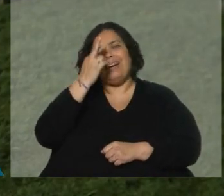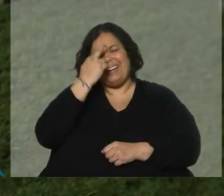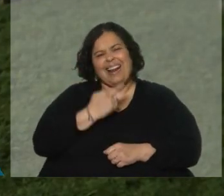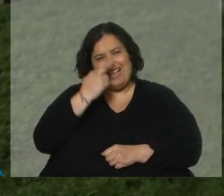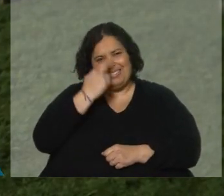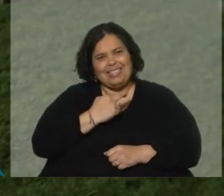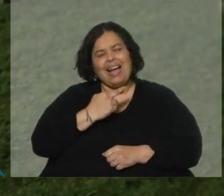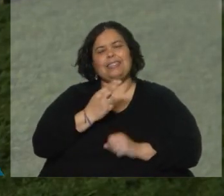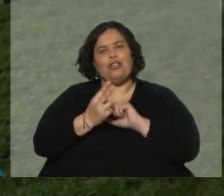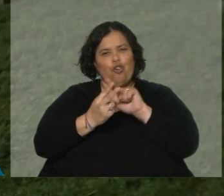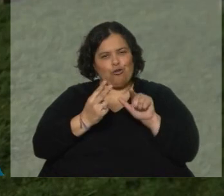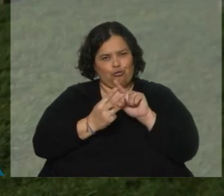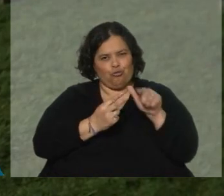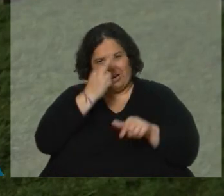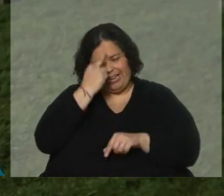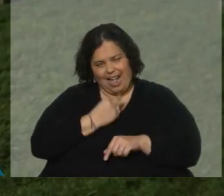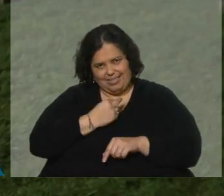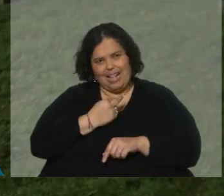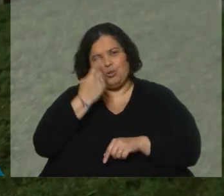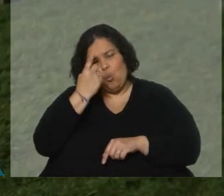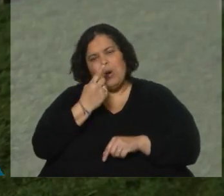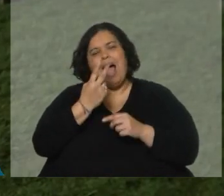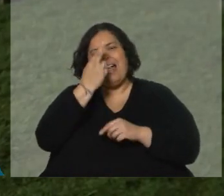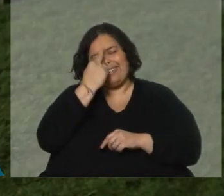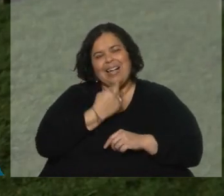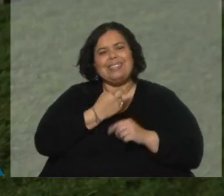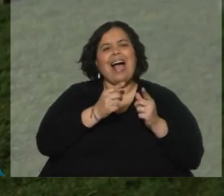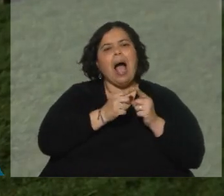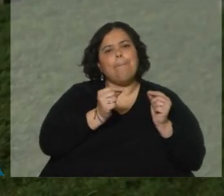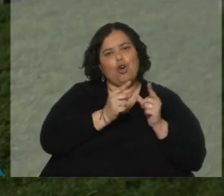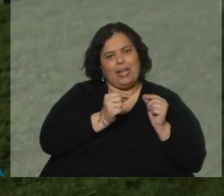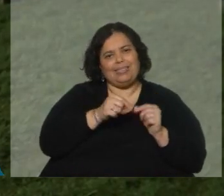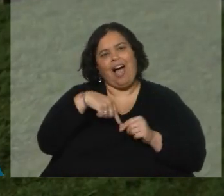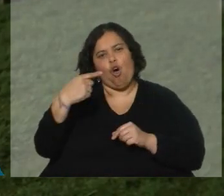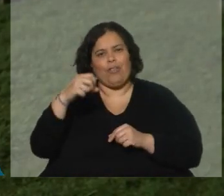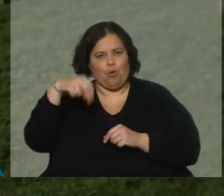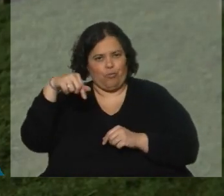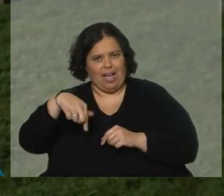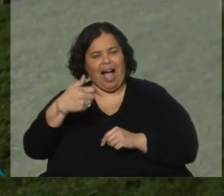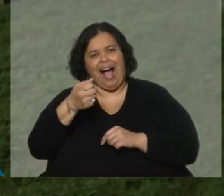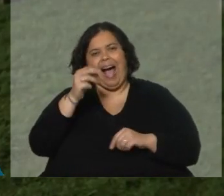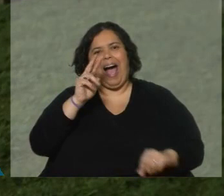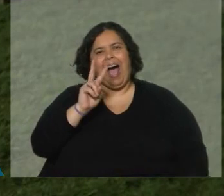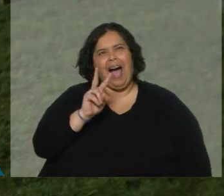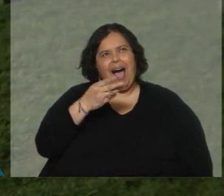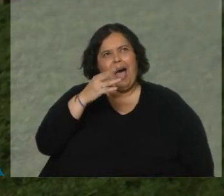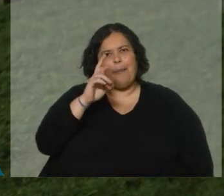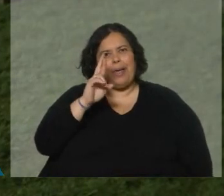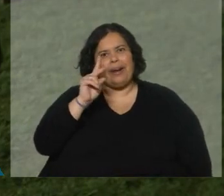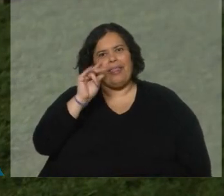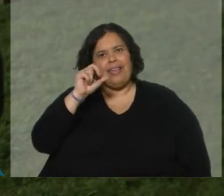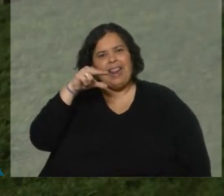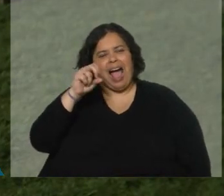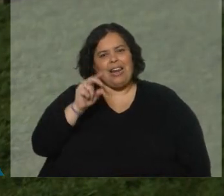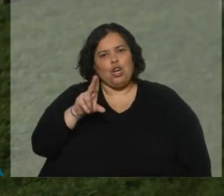también la raza japonesa hablamos también con el director de posiciones de la asociación rural de posición Rafael